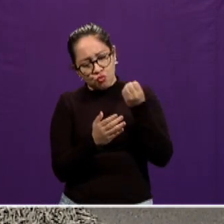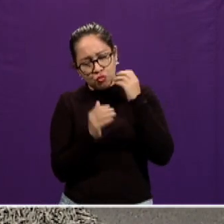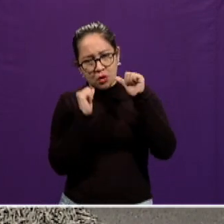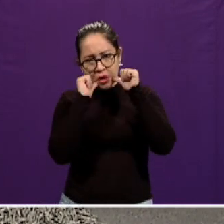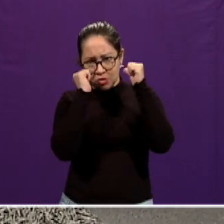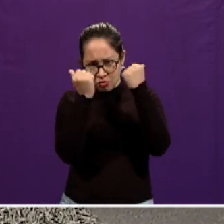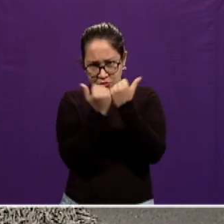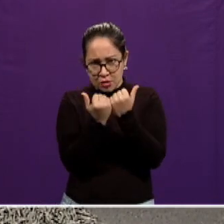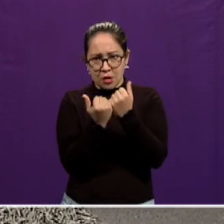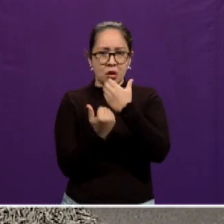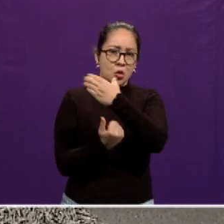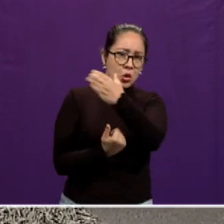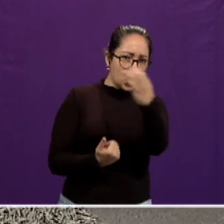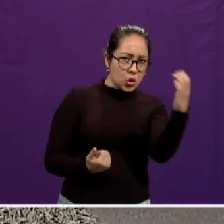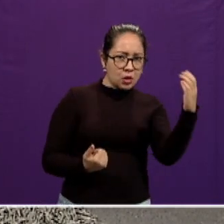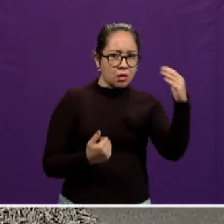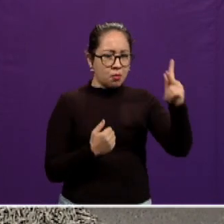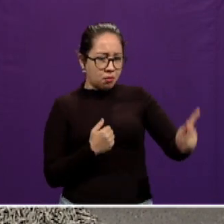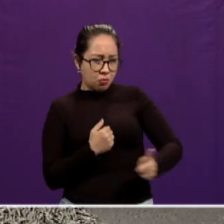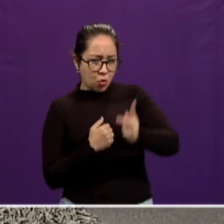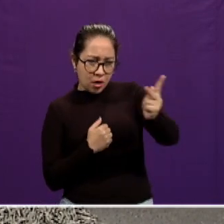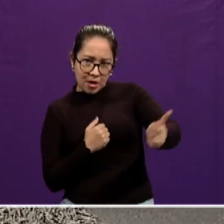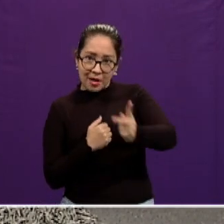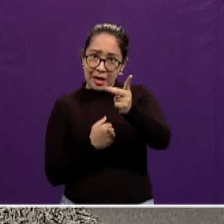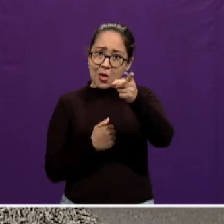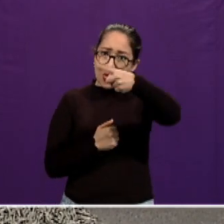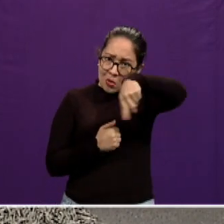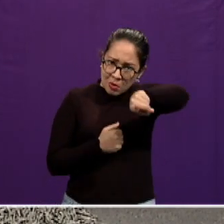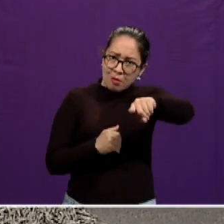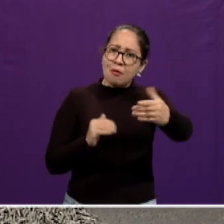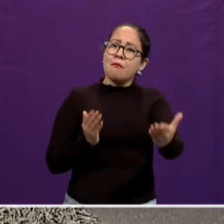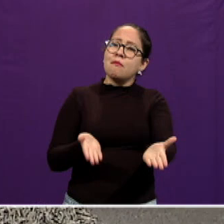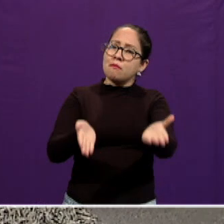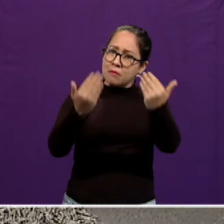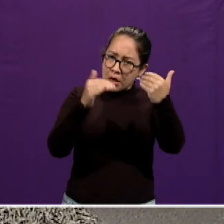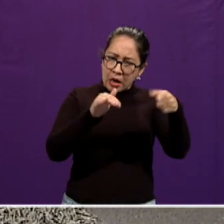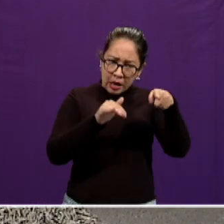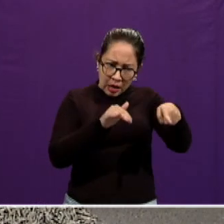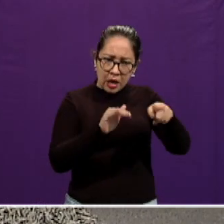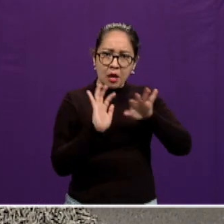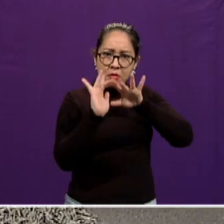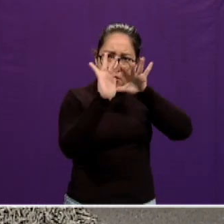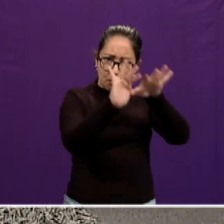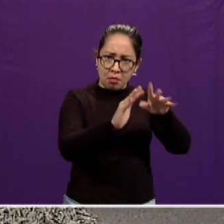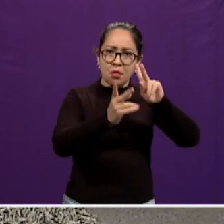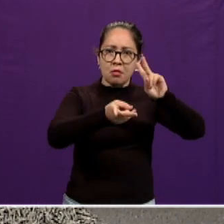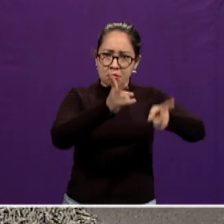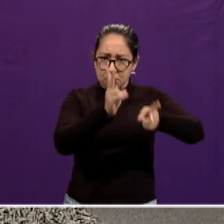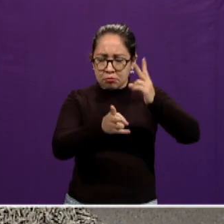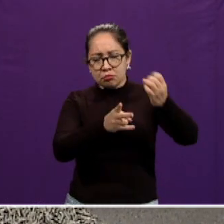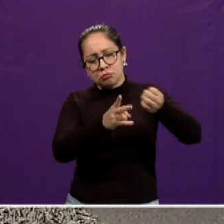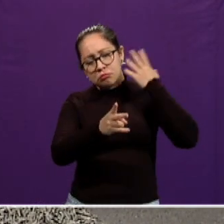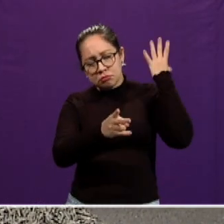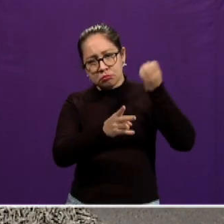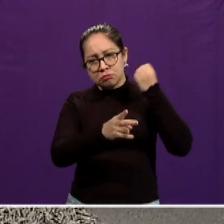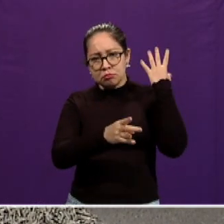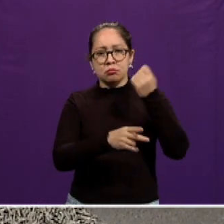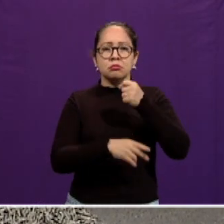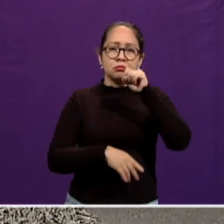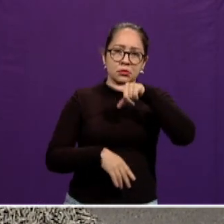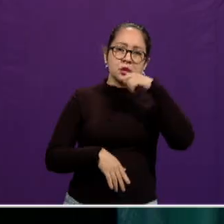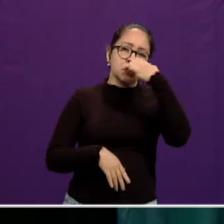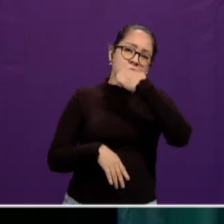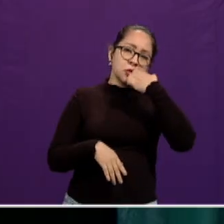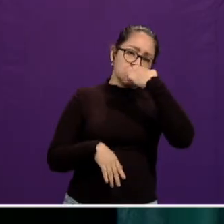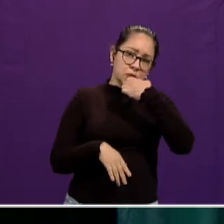charlas en comunidades rurales. Acérquense a este tipo de pláticas, todo eso ayuda. En las escuelas también dan escuela para